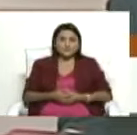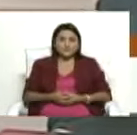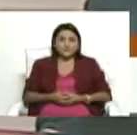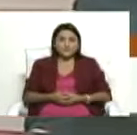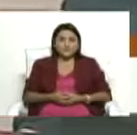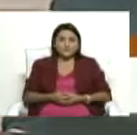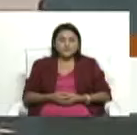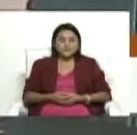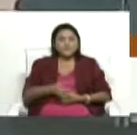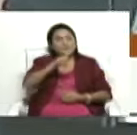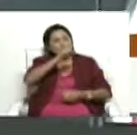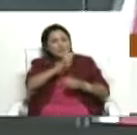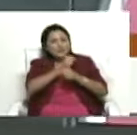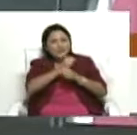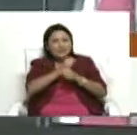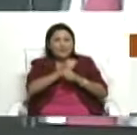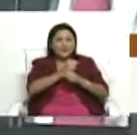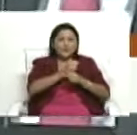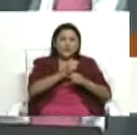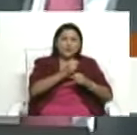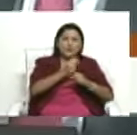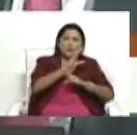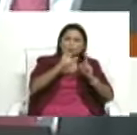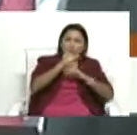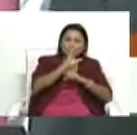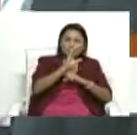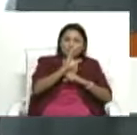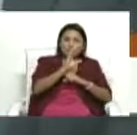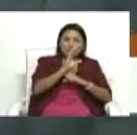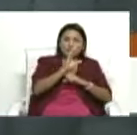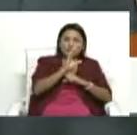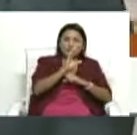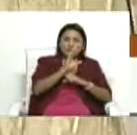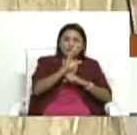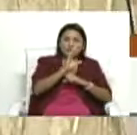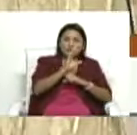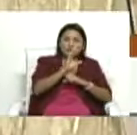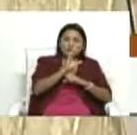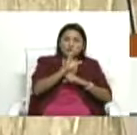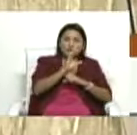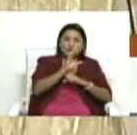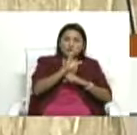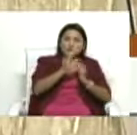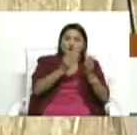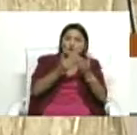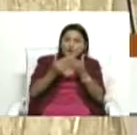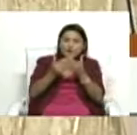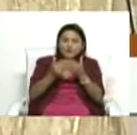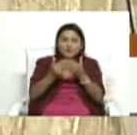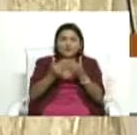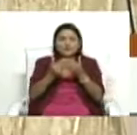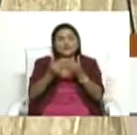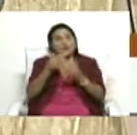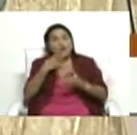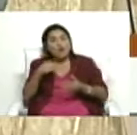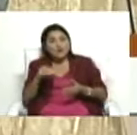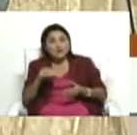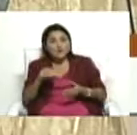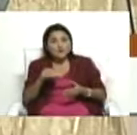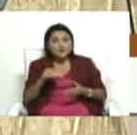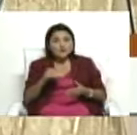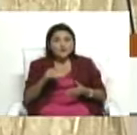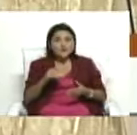de trabajadoras y de trabajadores, de cultoras y de cultores, de estudiantes, de jóvenes,